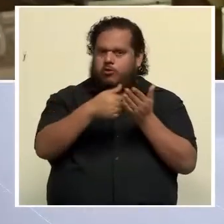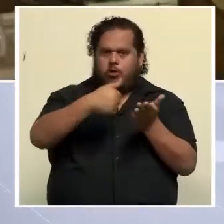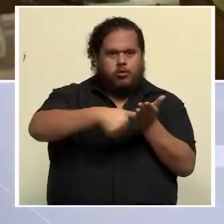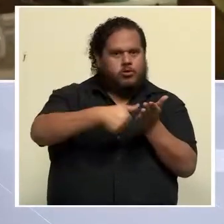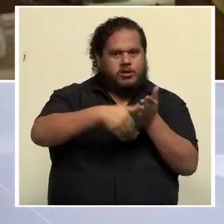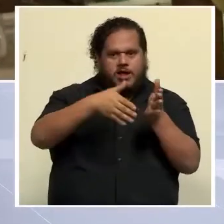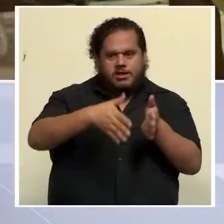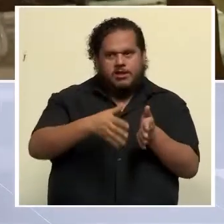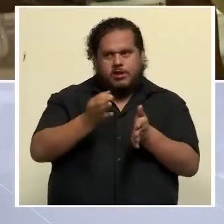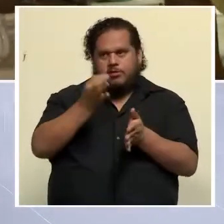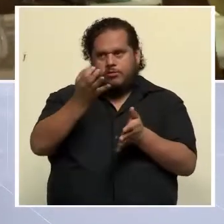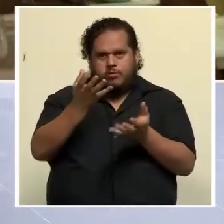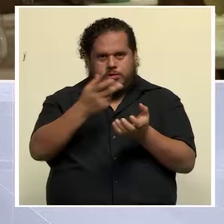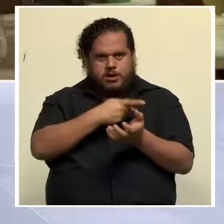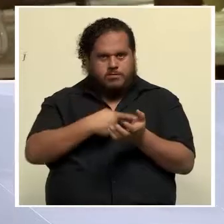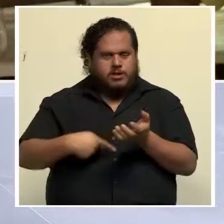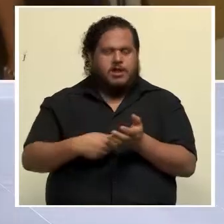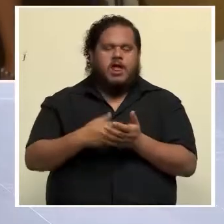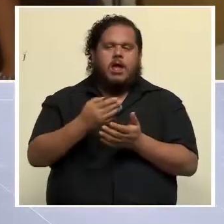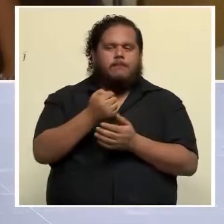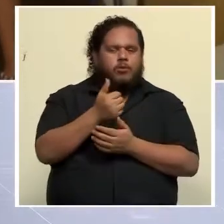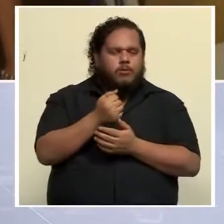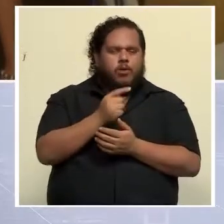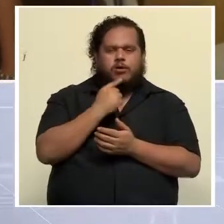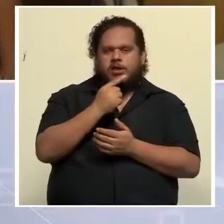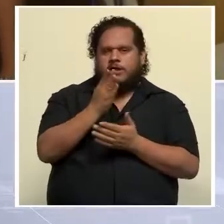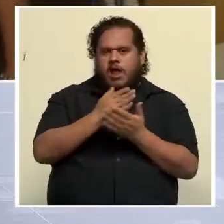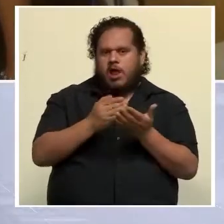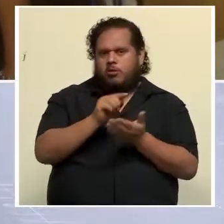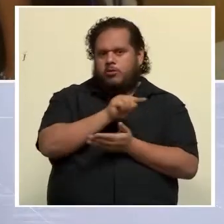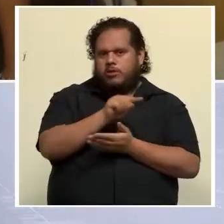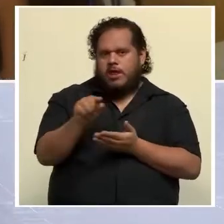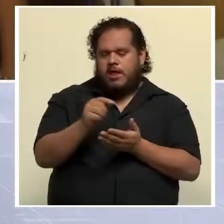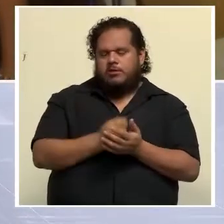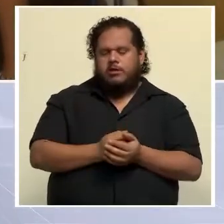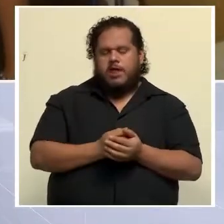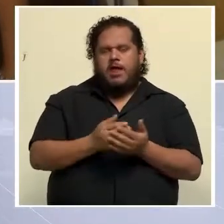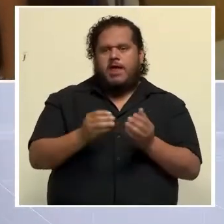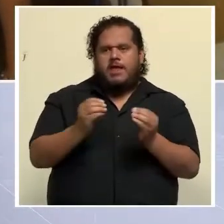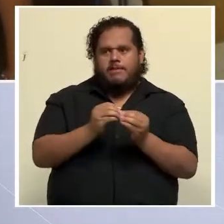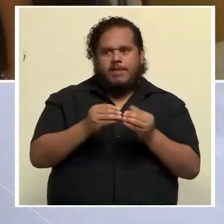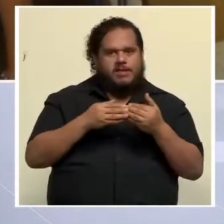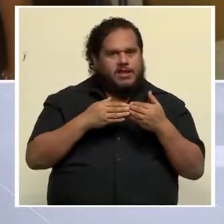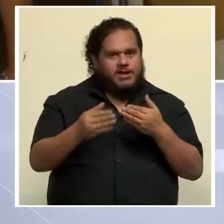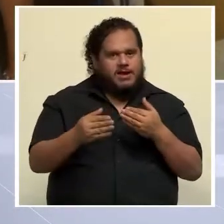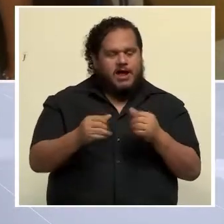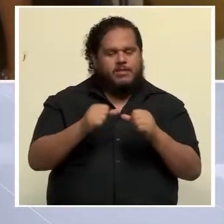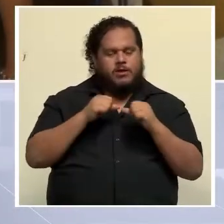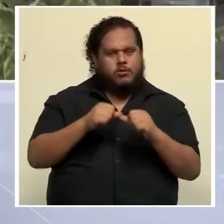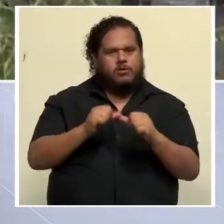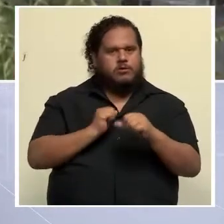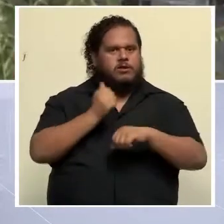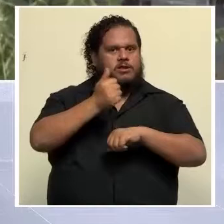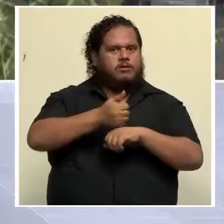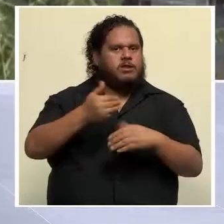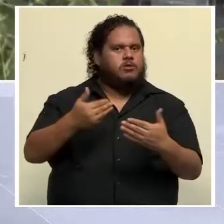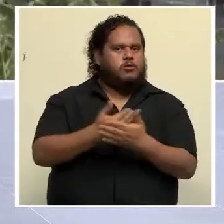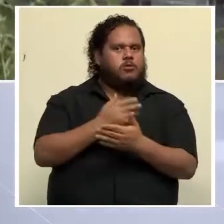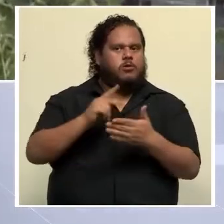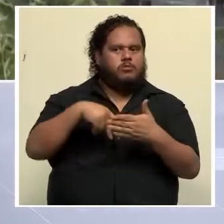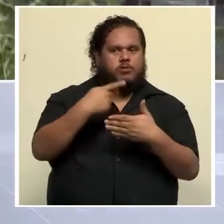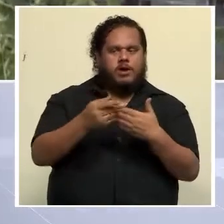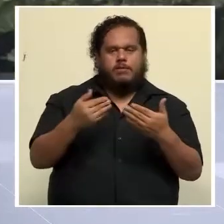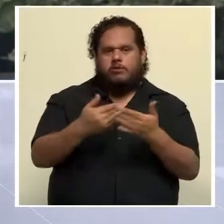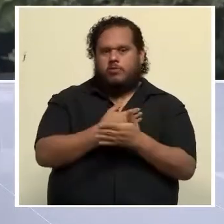la República. De hecho, muy poco se mencionan algunos de estos y me refiero a que más allá de continuar estableciendo nuevos programas,